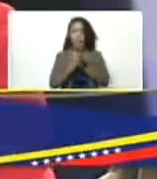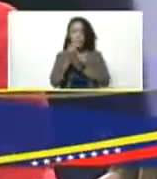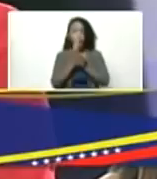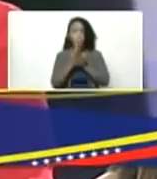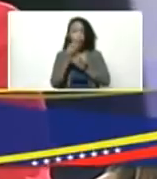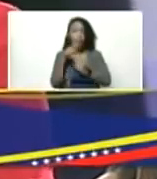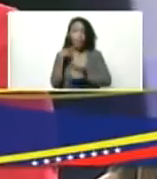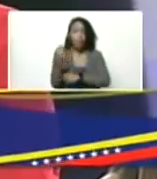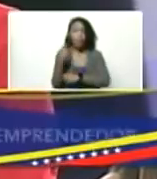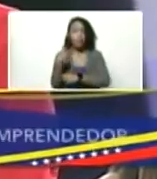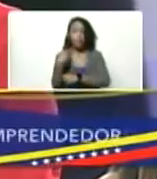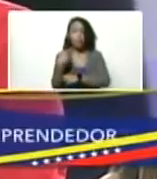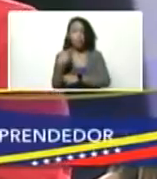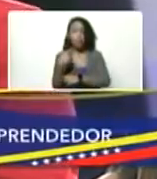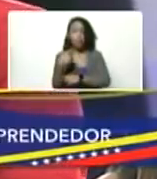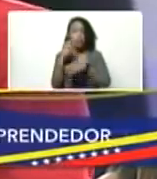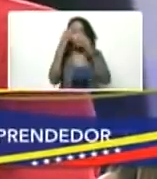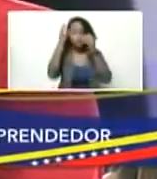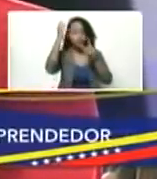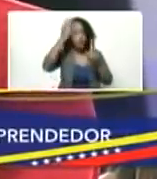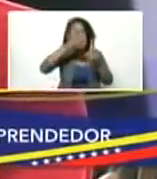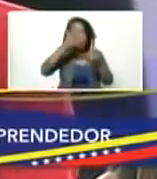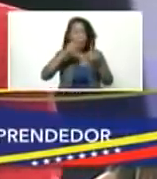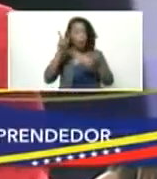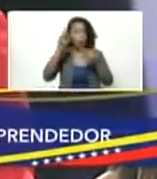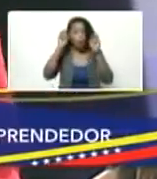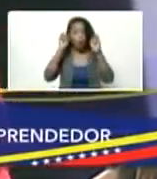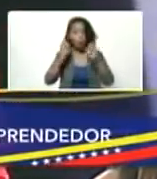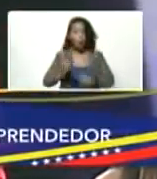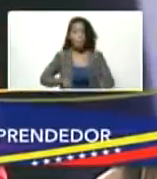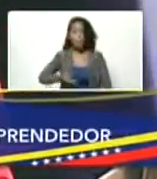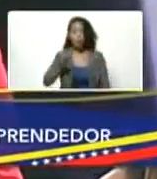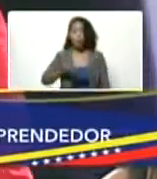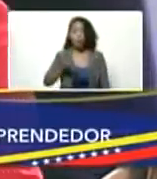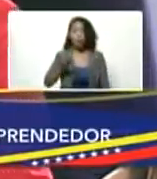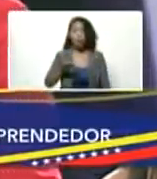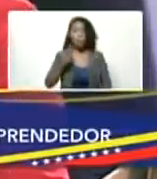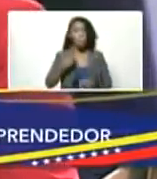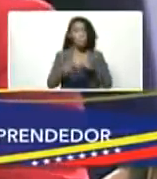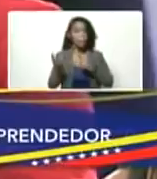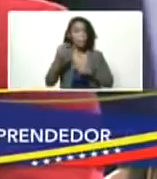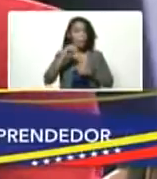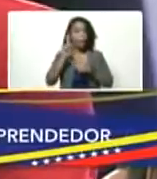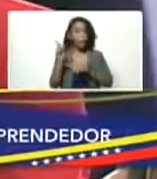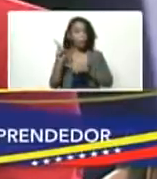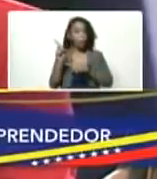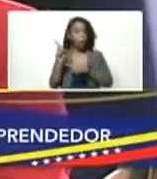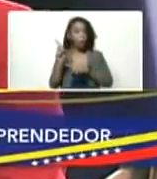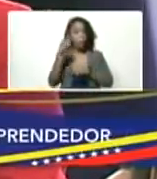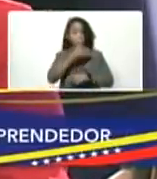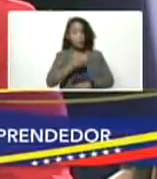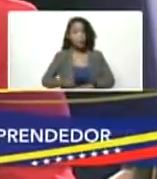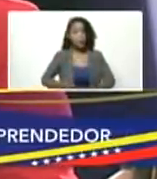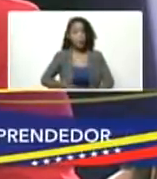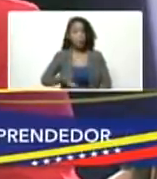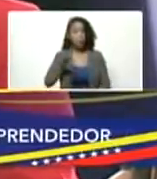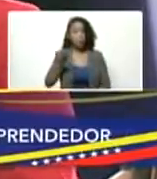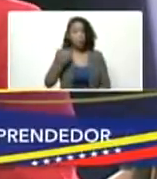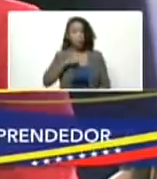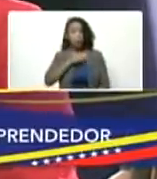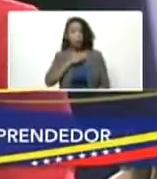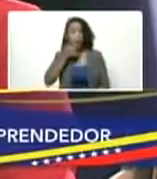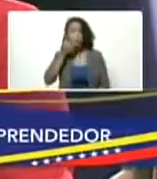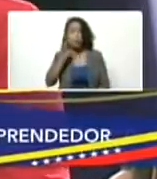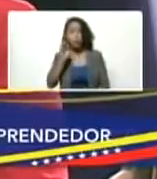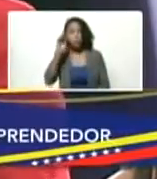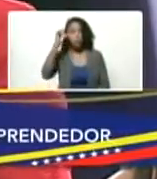el financiamiento y la formación, que es uno de los elementos más importantes. Pero además de esto, presidente, es importante que nosotros en los